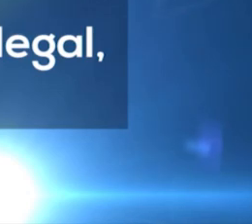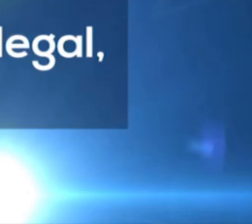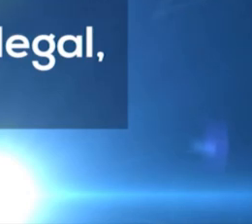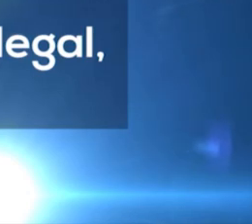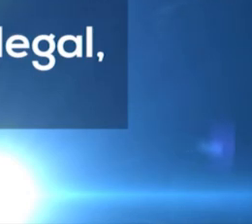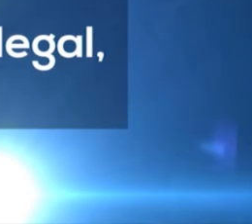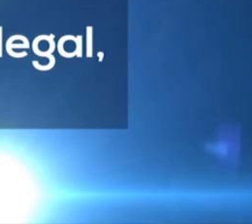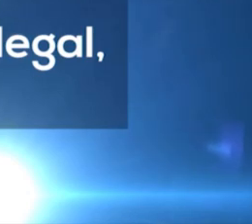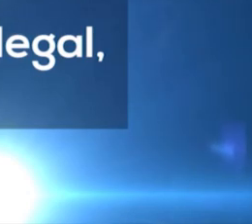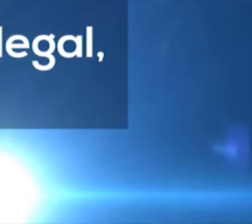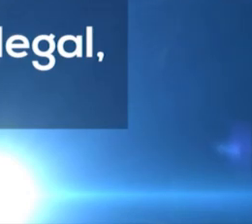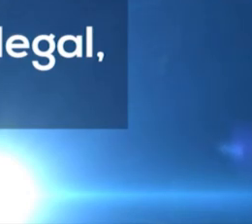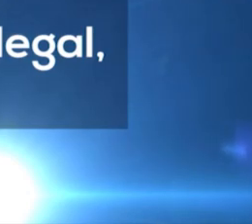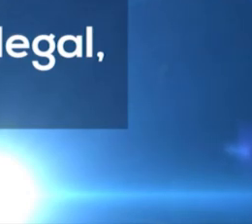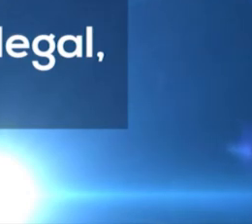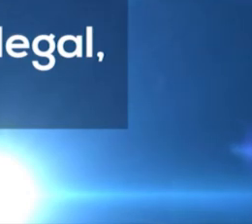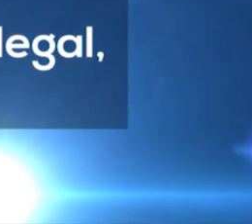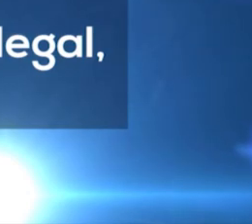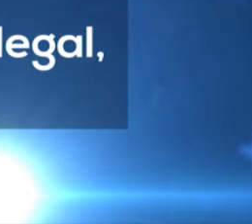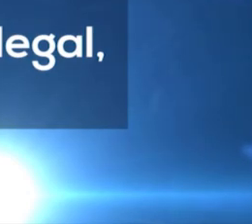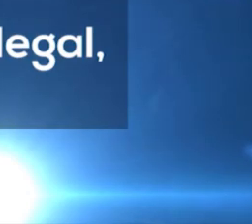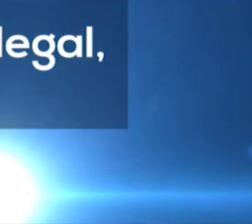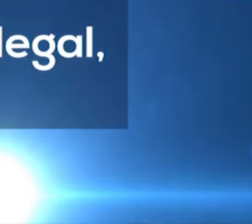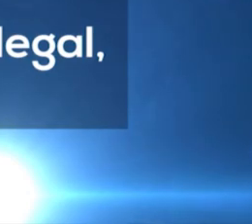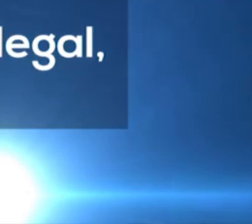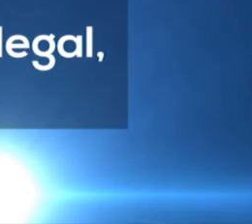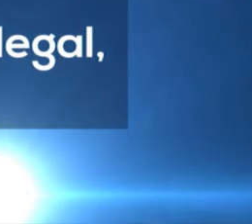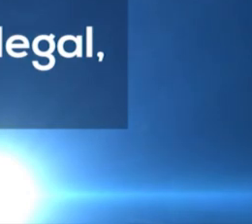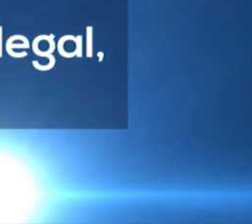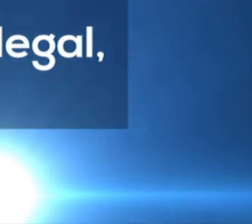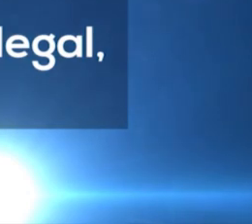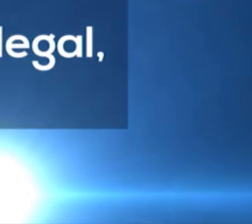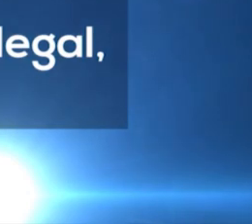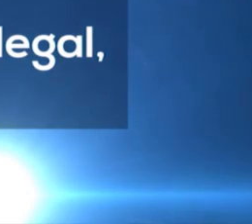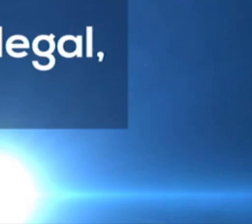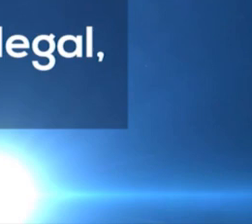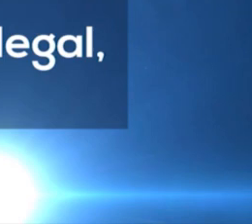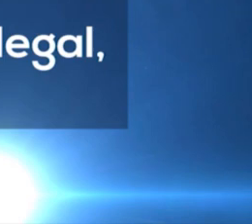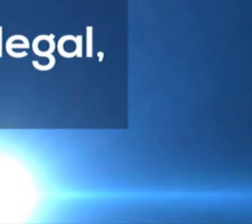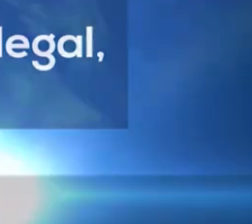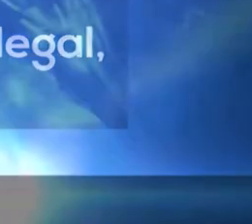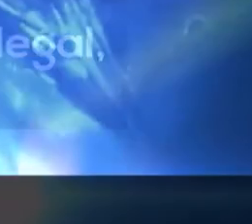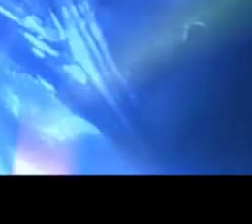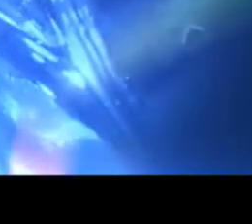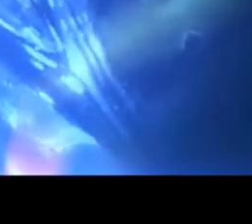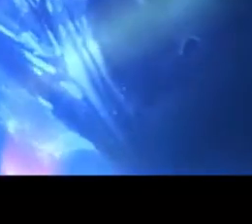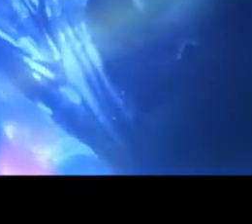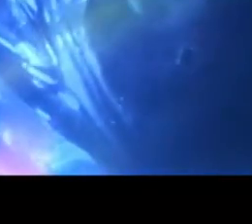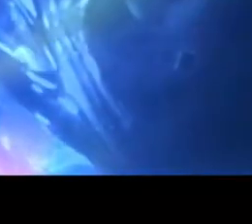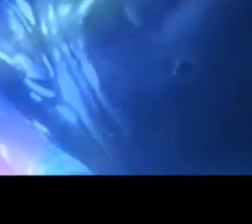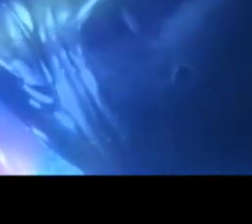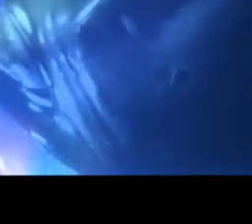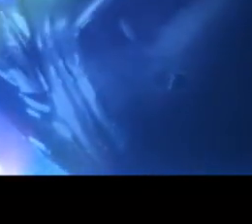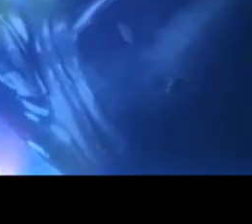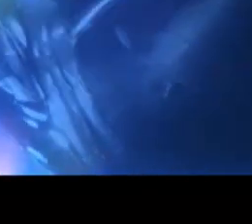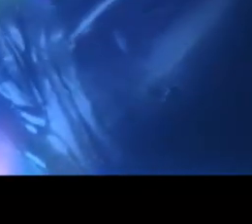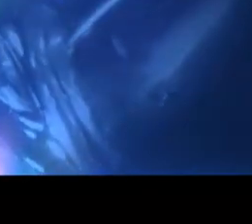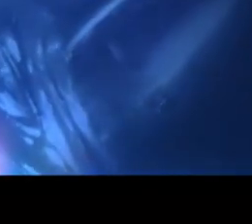En ningún momento el canal TRO se compromete a prestar el servicio profesional de tipo legal que el caso requiera.